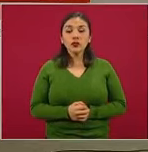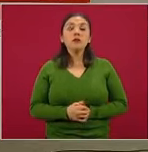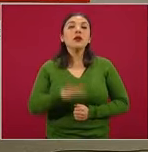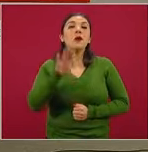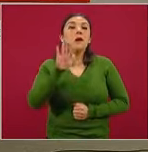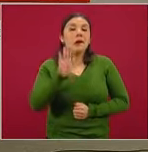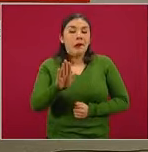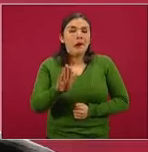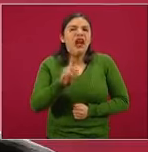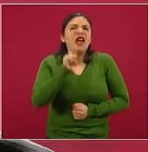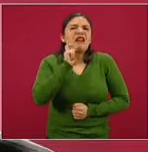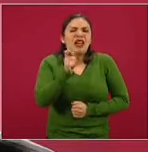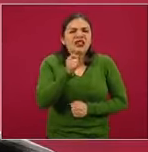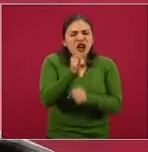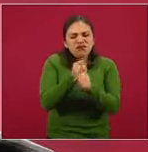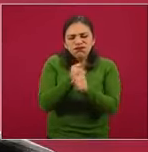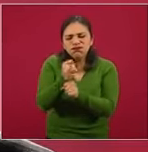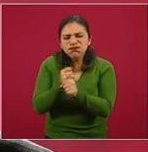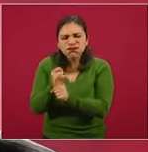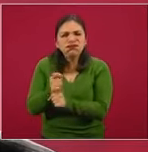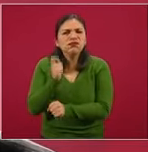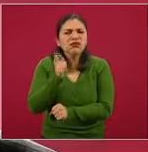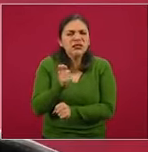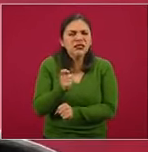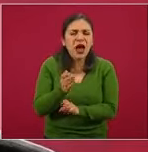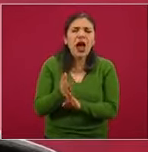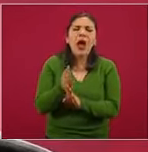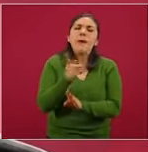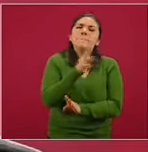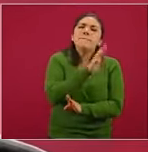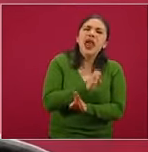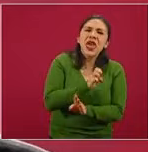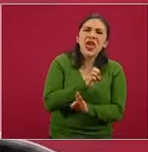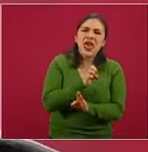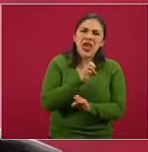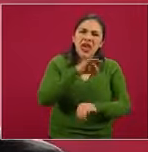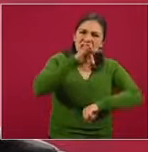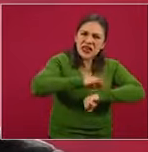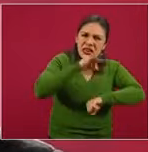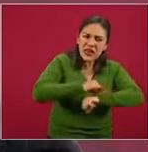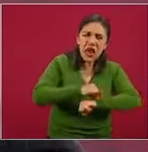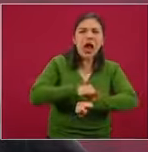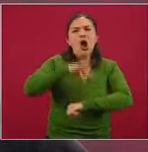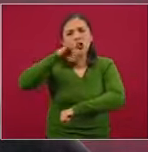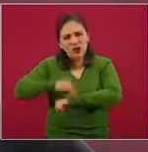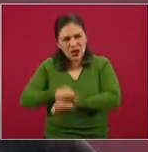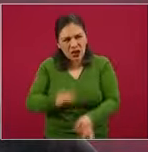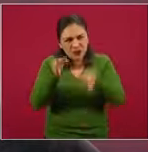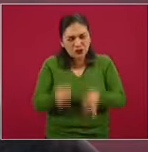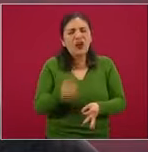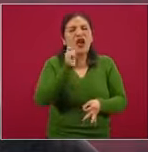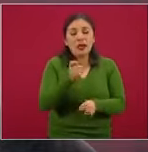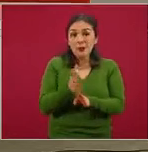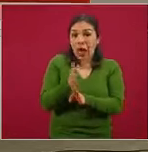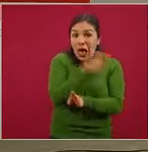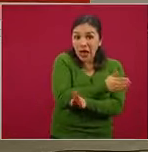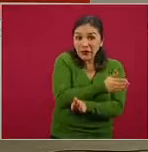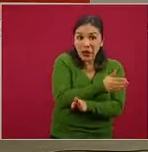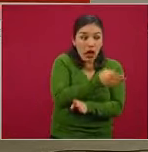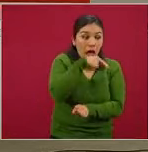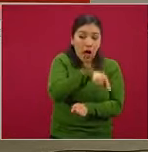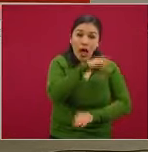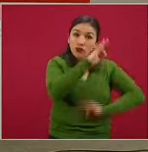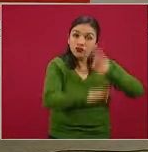Ahora, ¿en qué consiste la investigación clínica y la preclínica? Preclínica llamamos la investigación en donde no se